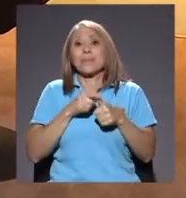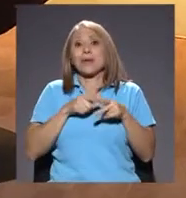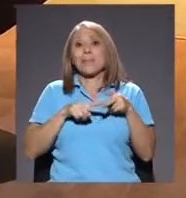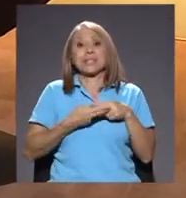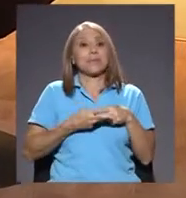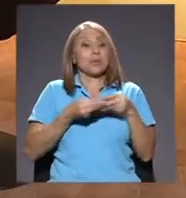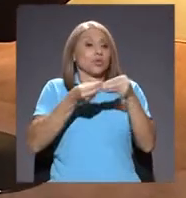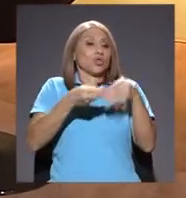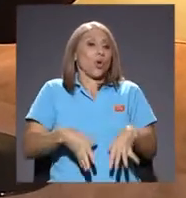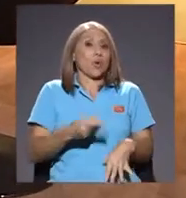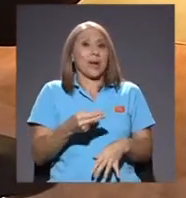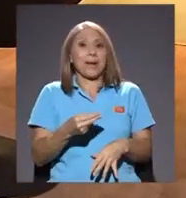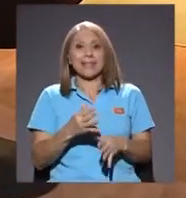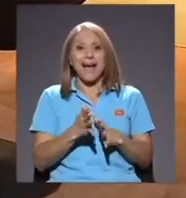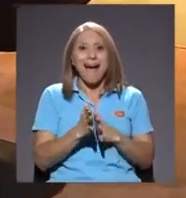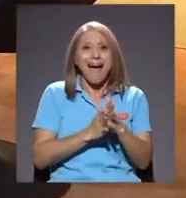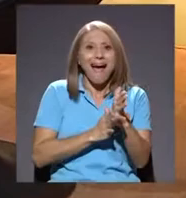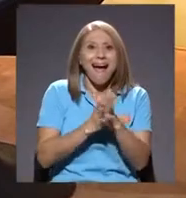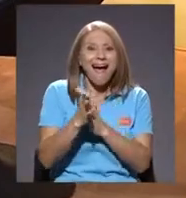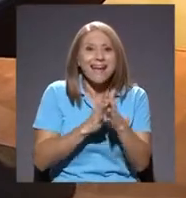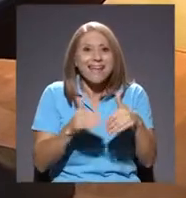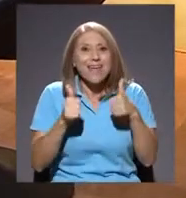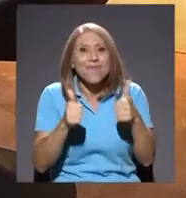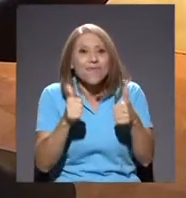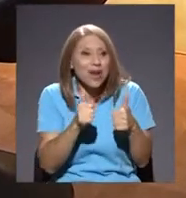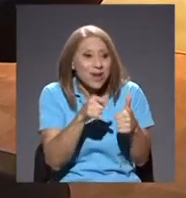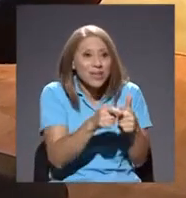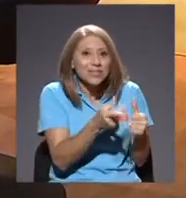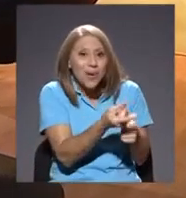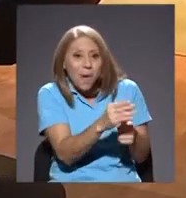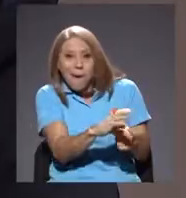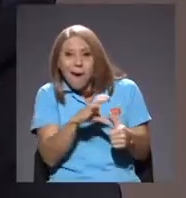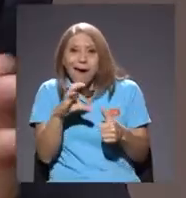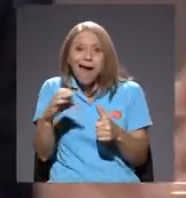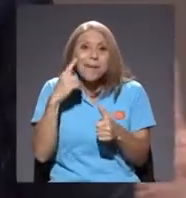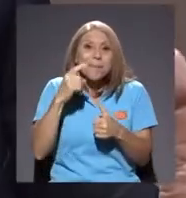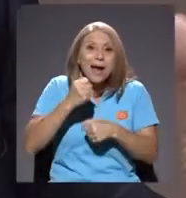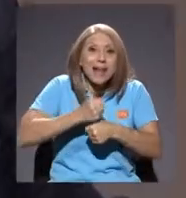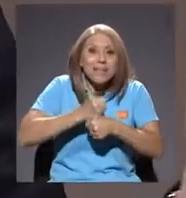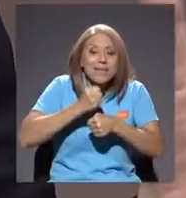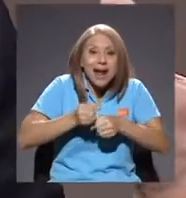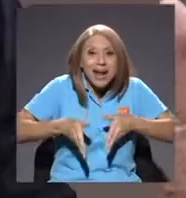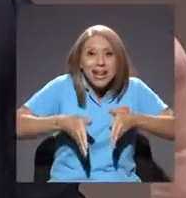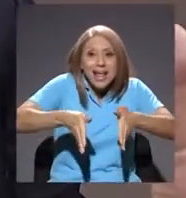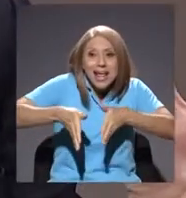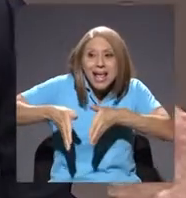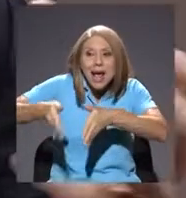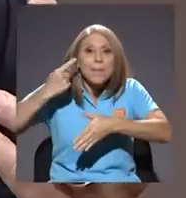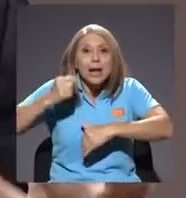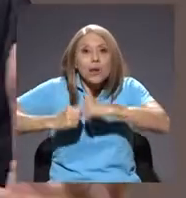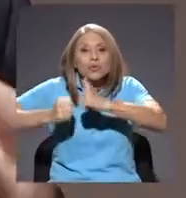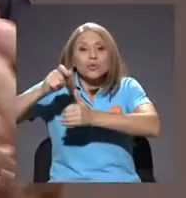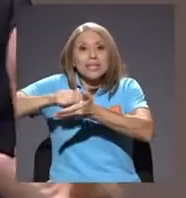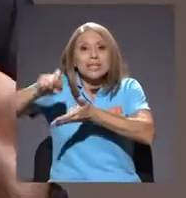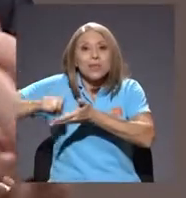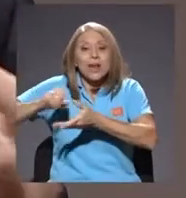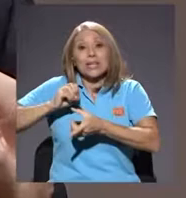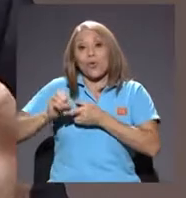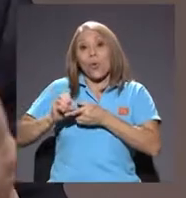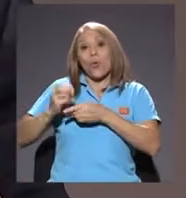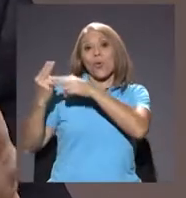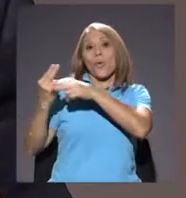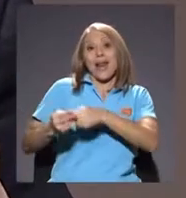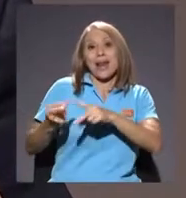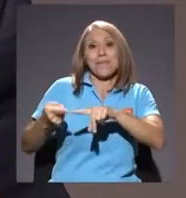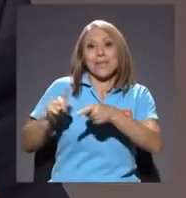plata que ahí que bueno vamos a ver un saldo para hacer carreteras después sólo para nombrar amigos en el gobierno para cualquier cosa el tema es que eso